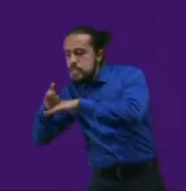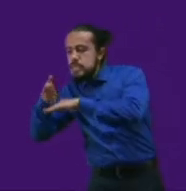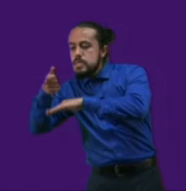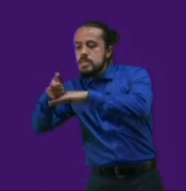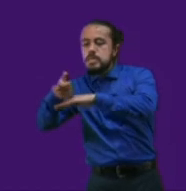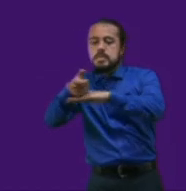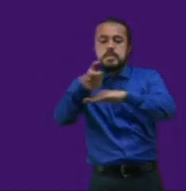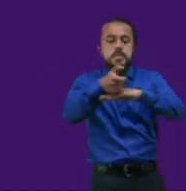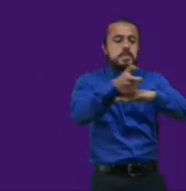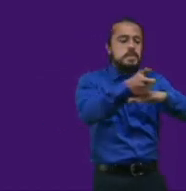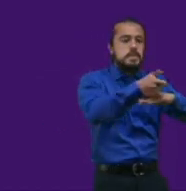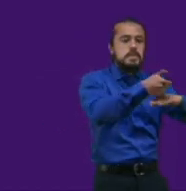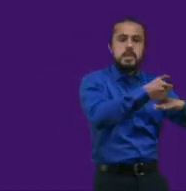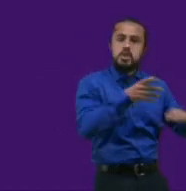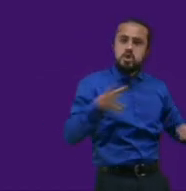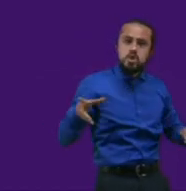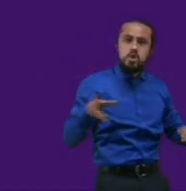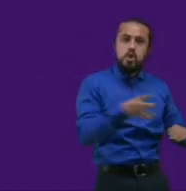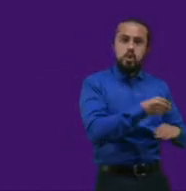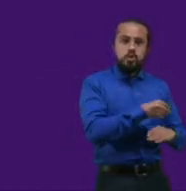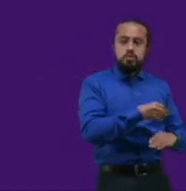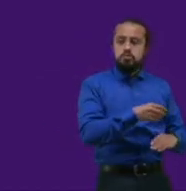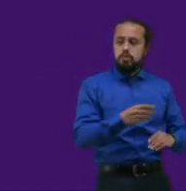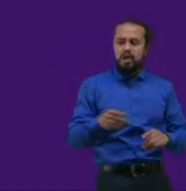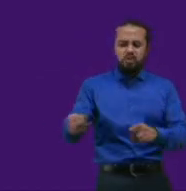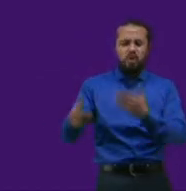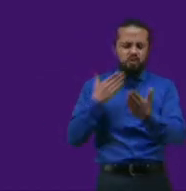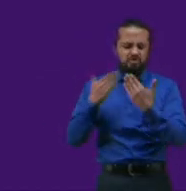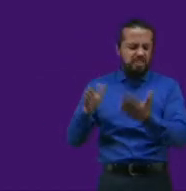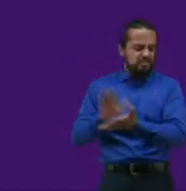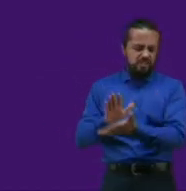Por total. Todos los puestos, sí. Total.